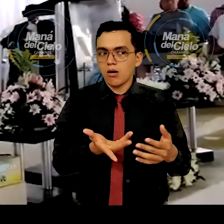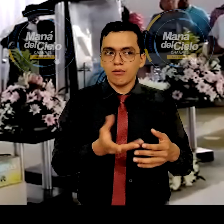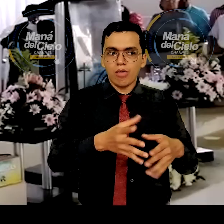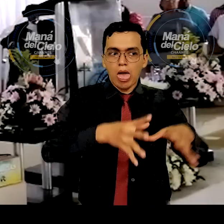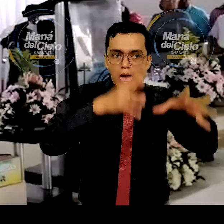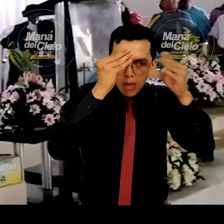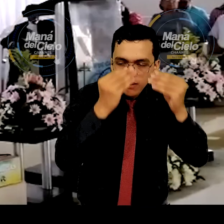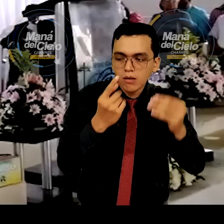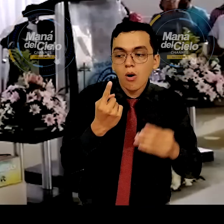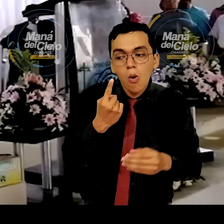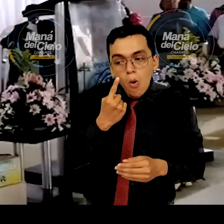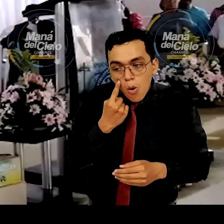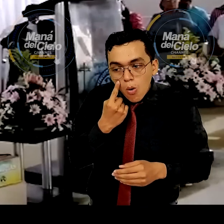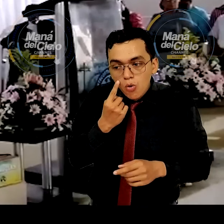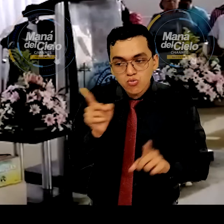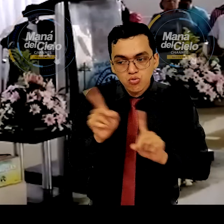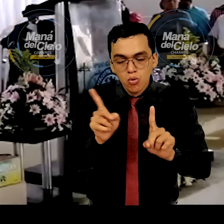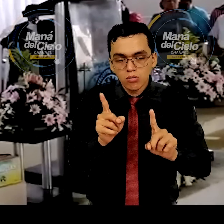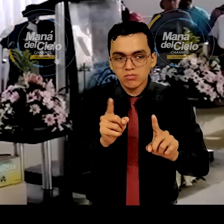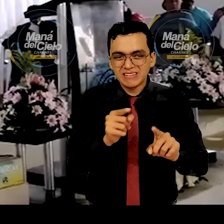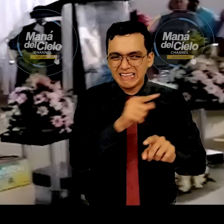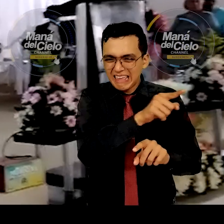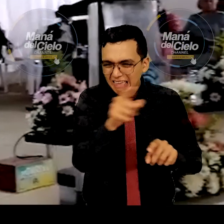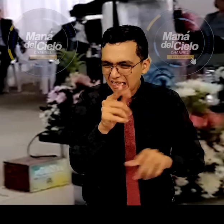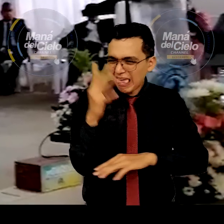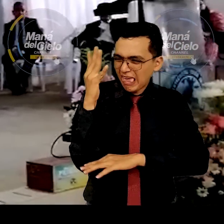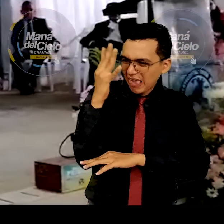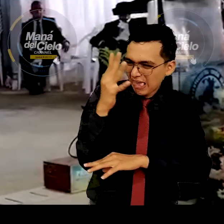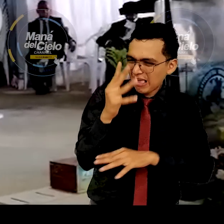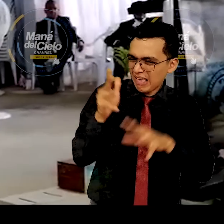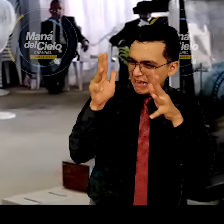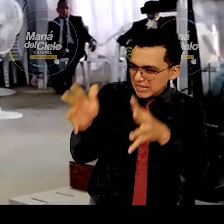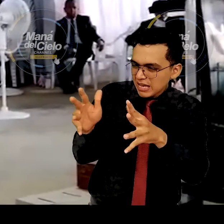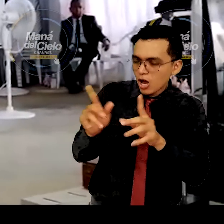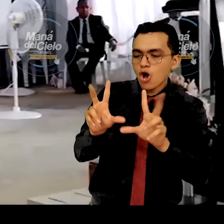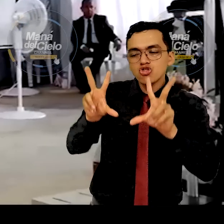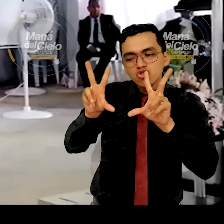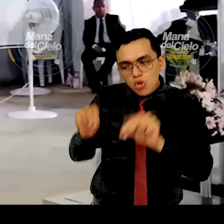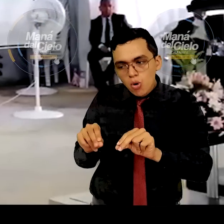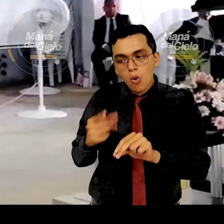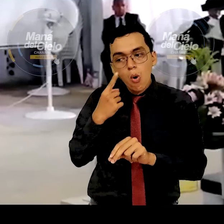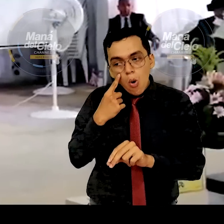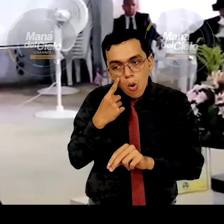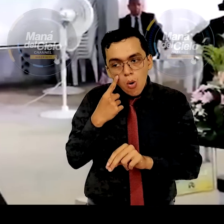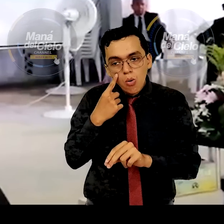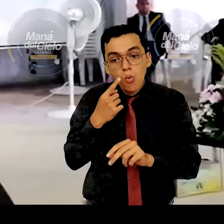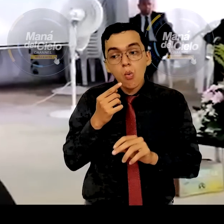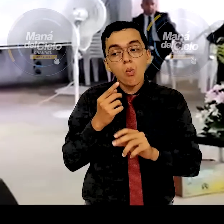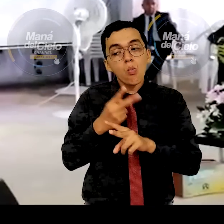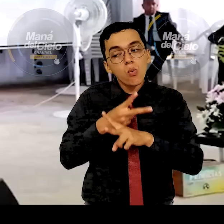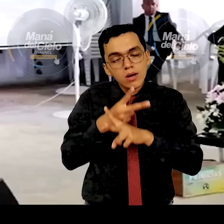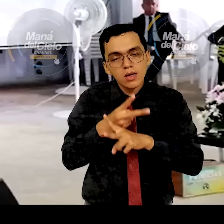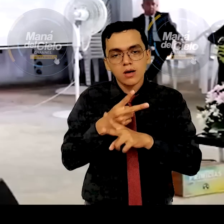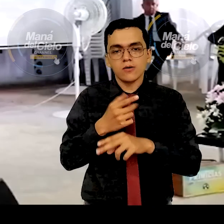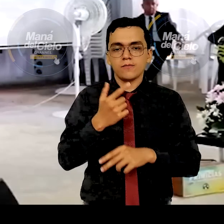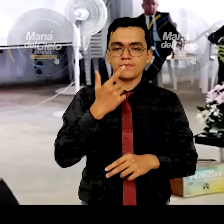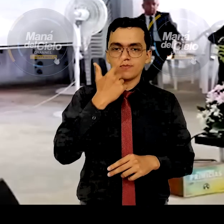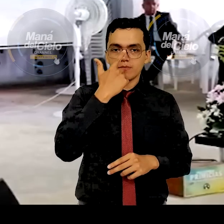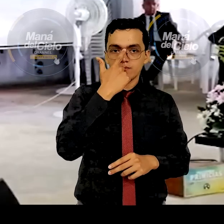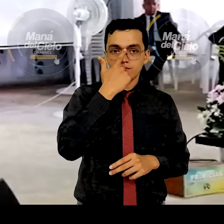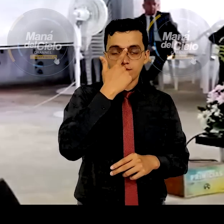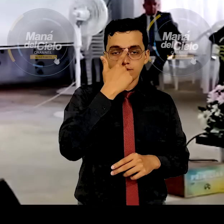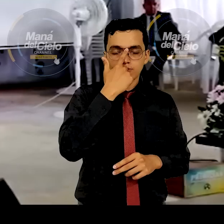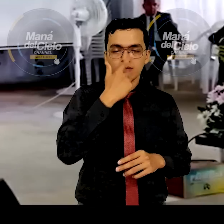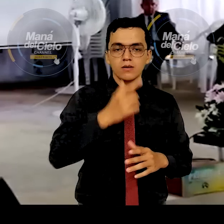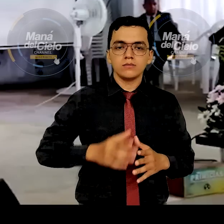Denles de comer, no hay plata, pero hay poder, sin igual poder en Jesús. Eso